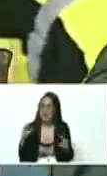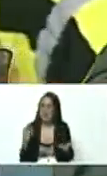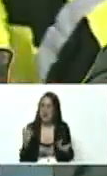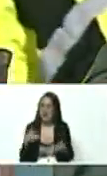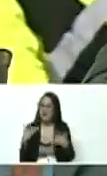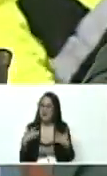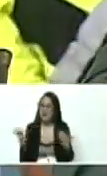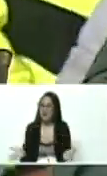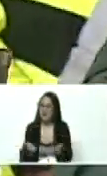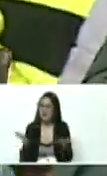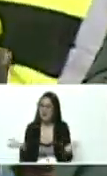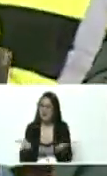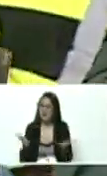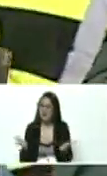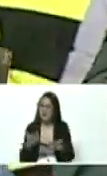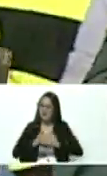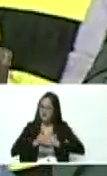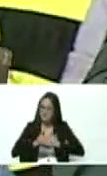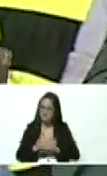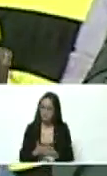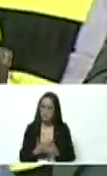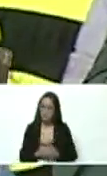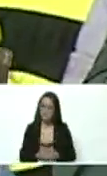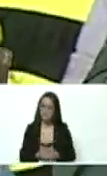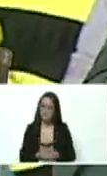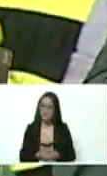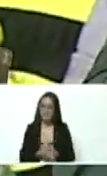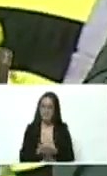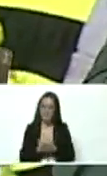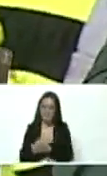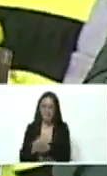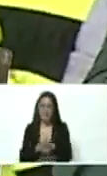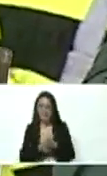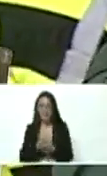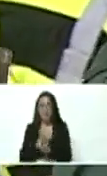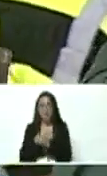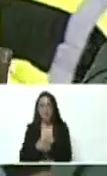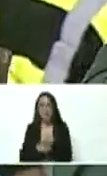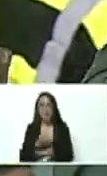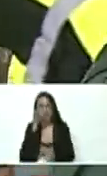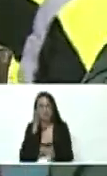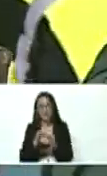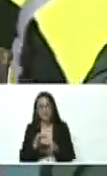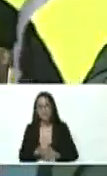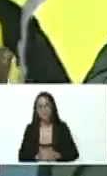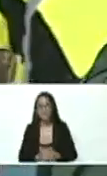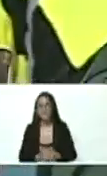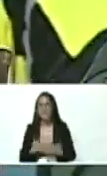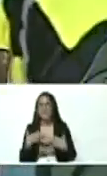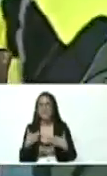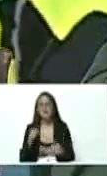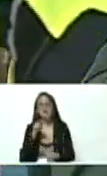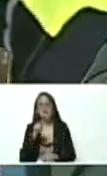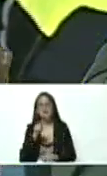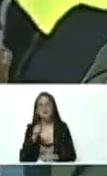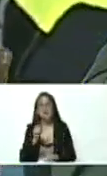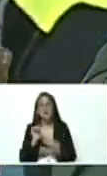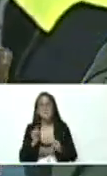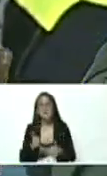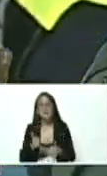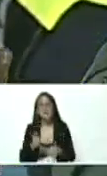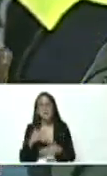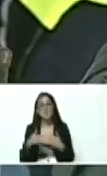que promueve la solidaridad, la amistad, el amor y la esperanza. La salud, presidente, también comienza desde